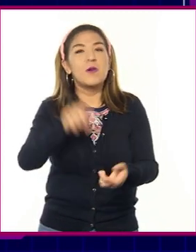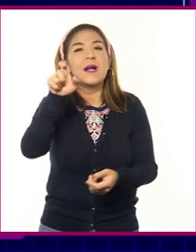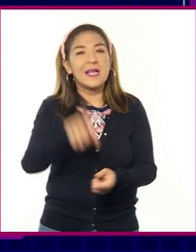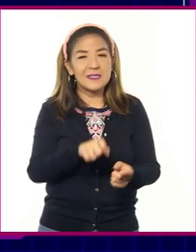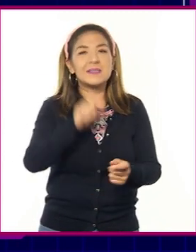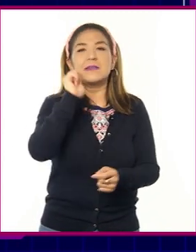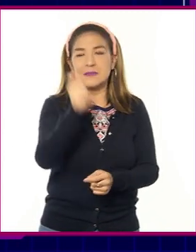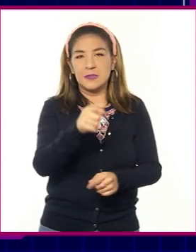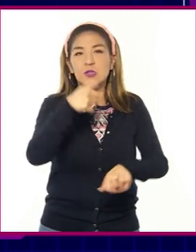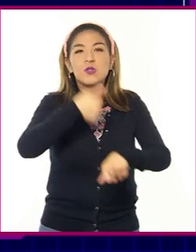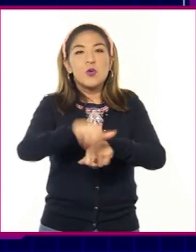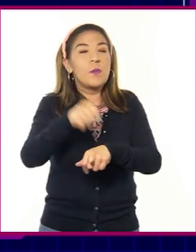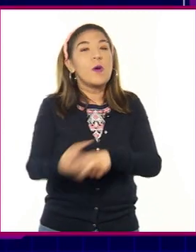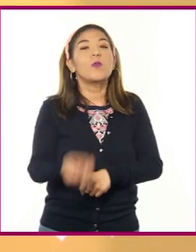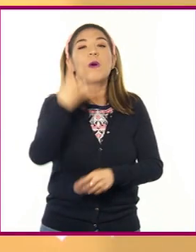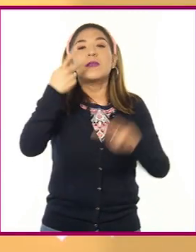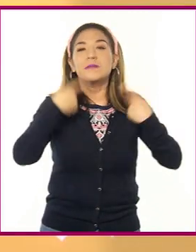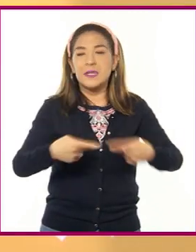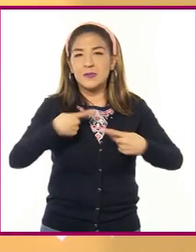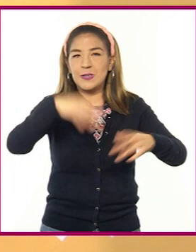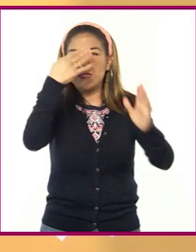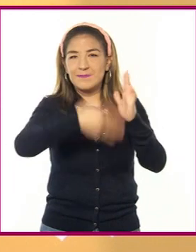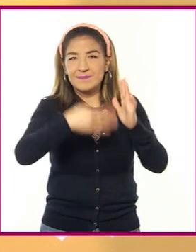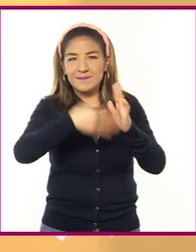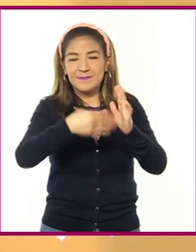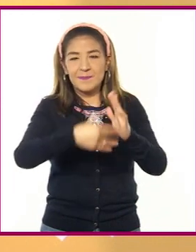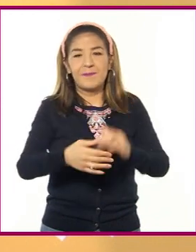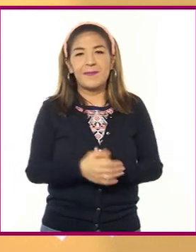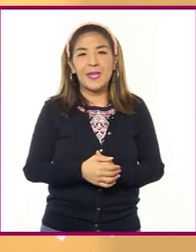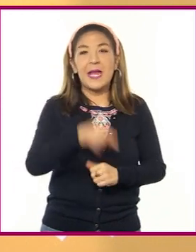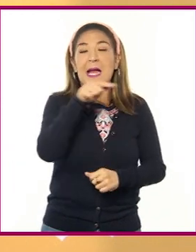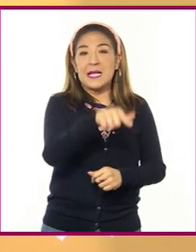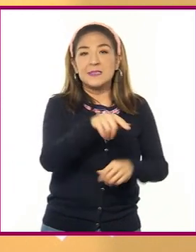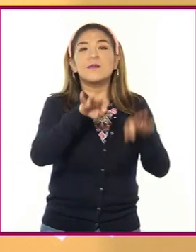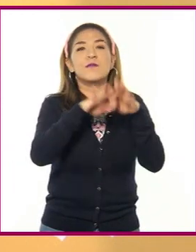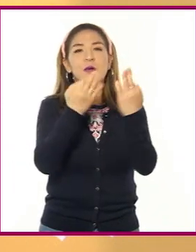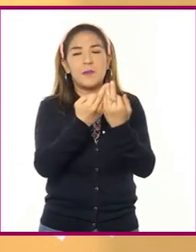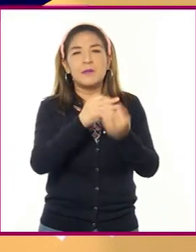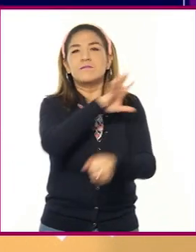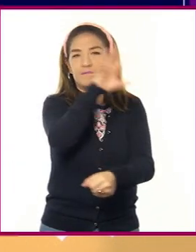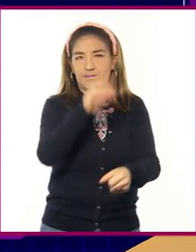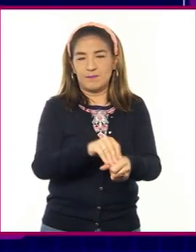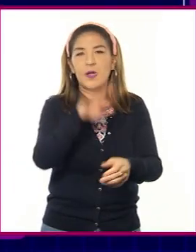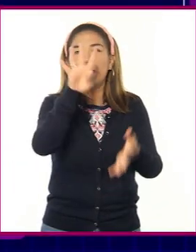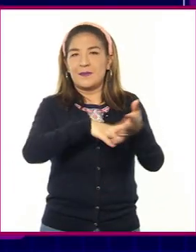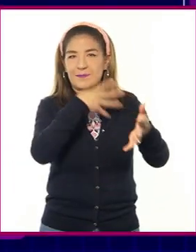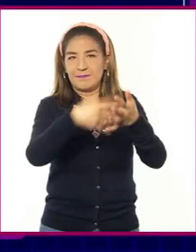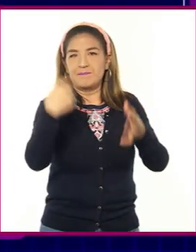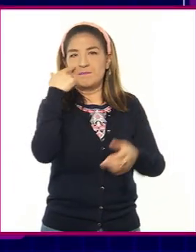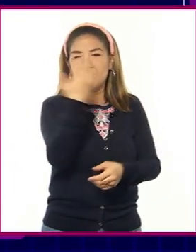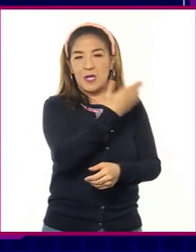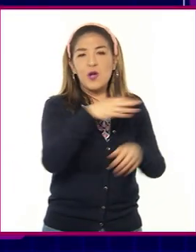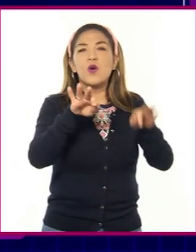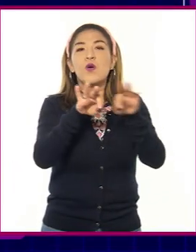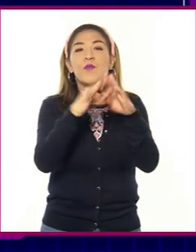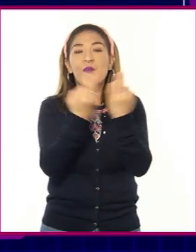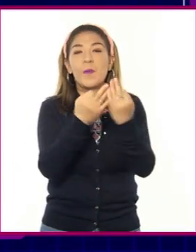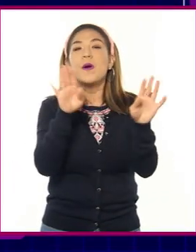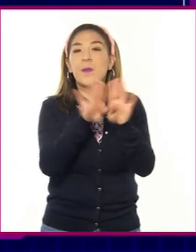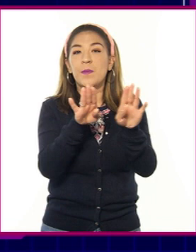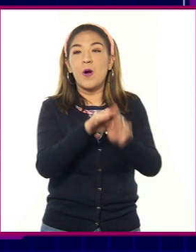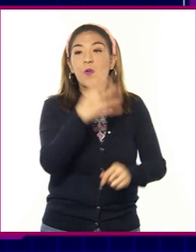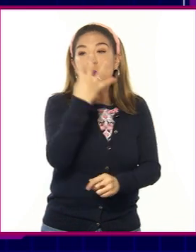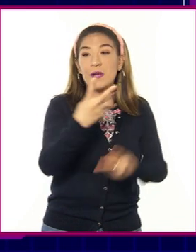decir, entre el número de mecánicos. De esta forma, podemos completar la tabla. Para 4 mecánicos,